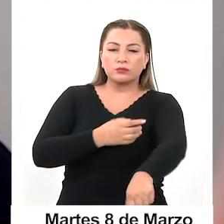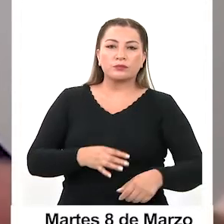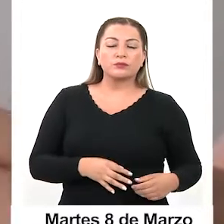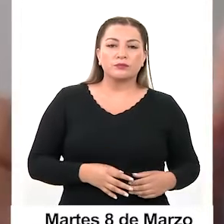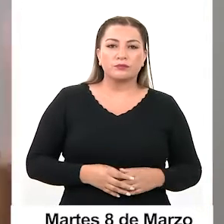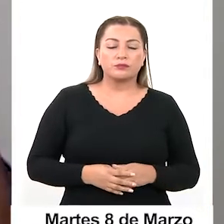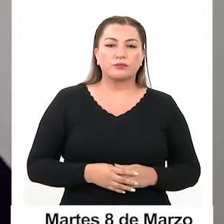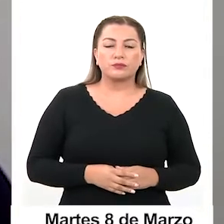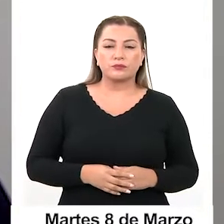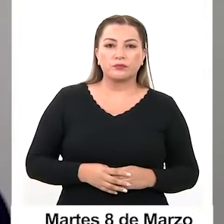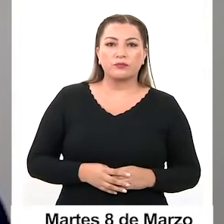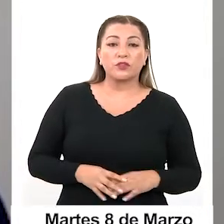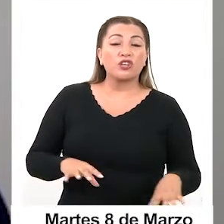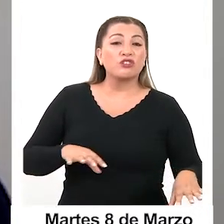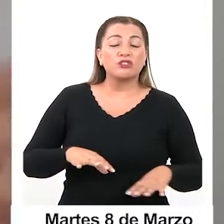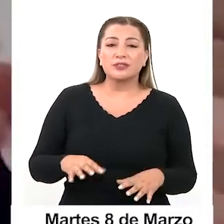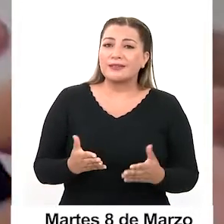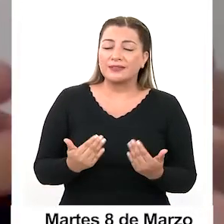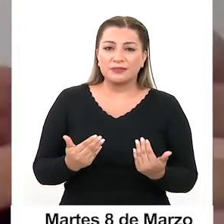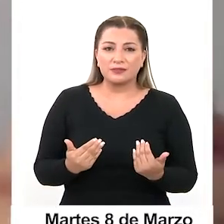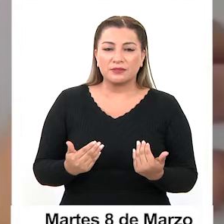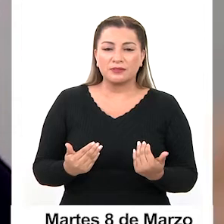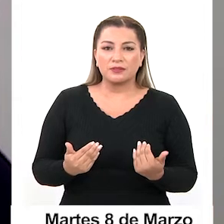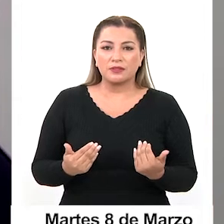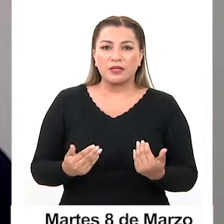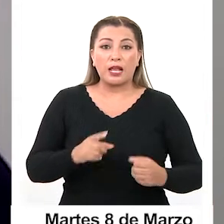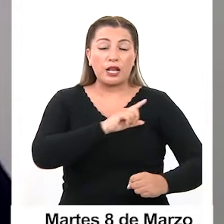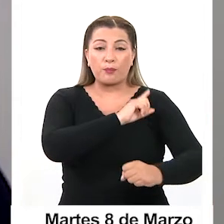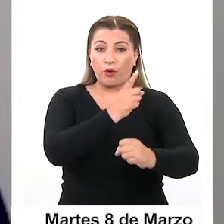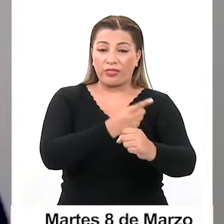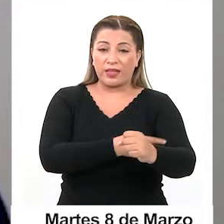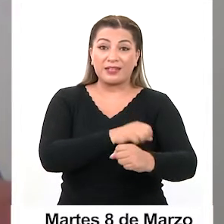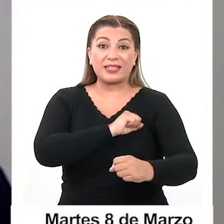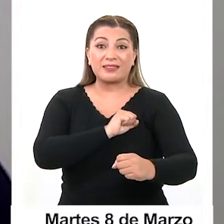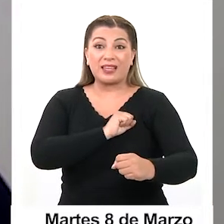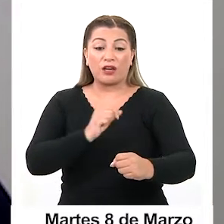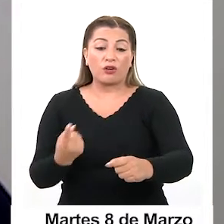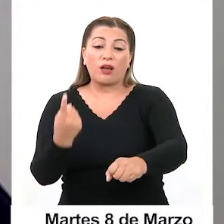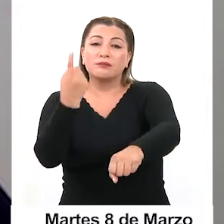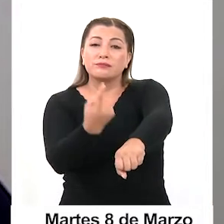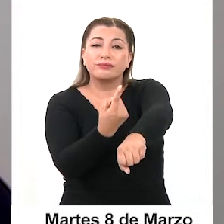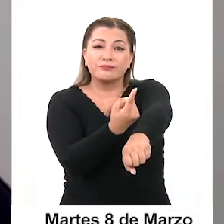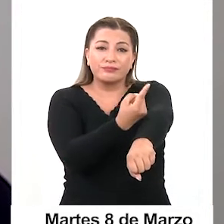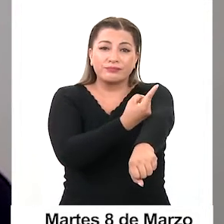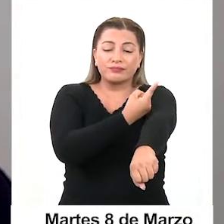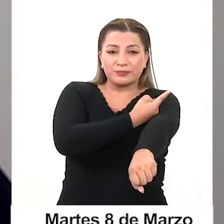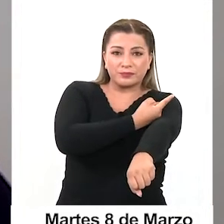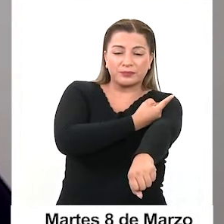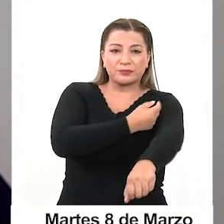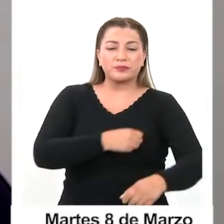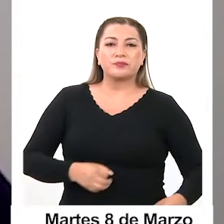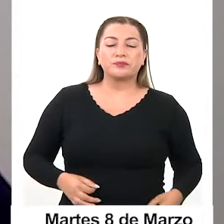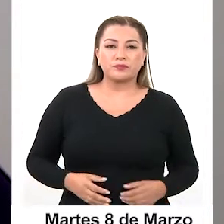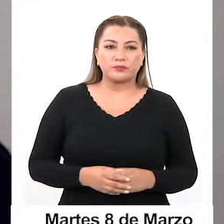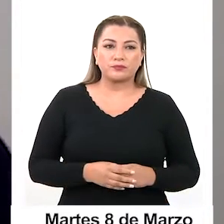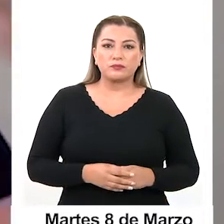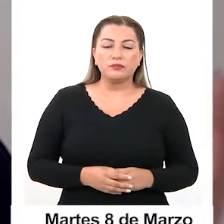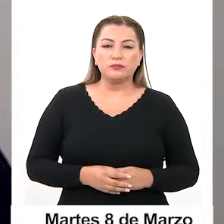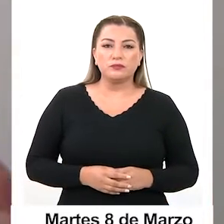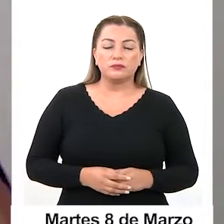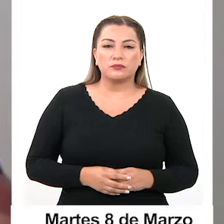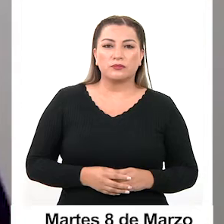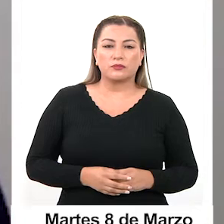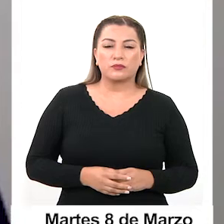así que hay mucha necesidad de pasar, ojalá, más poder desde lo central hacia lo local, pero no